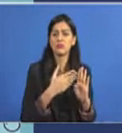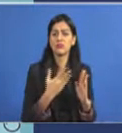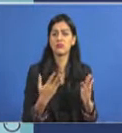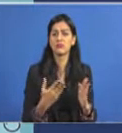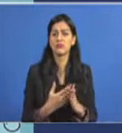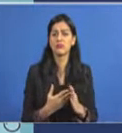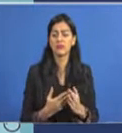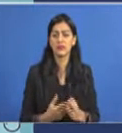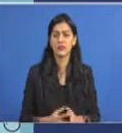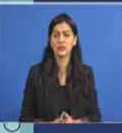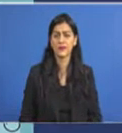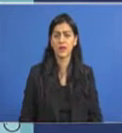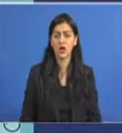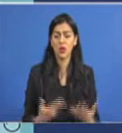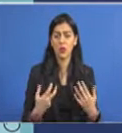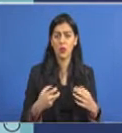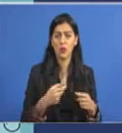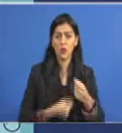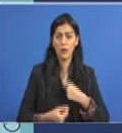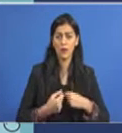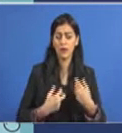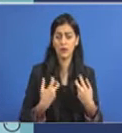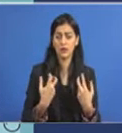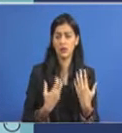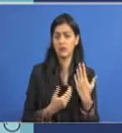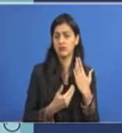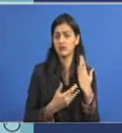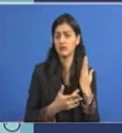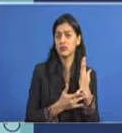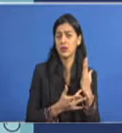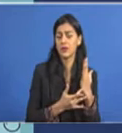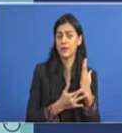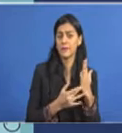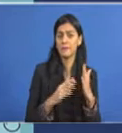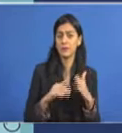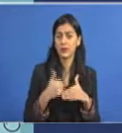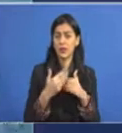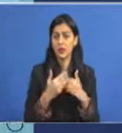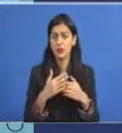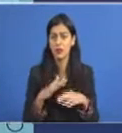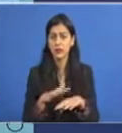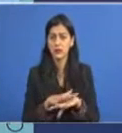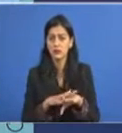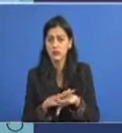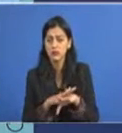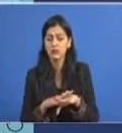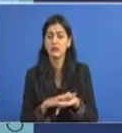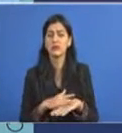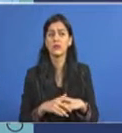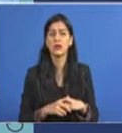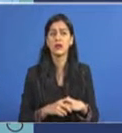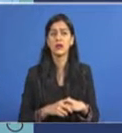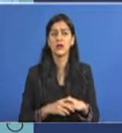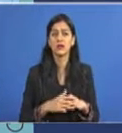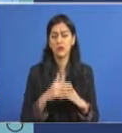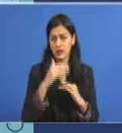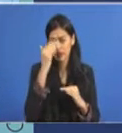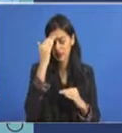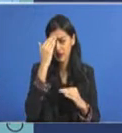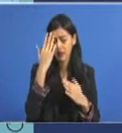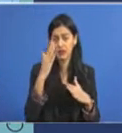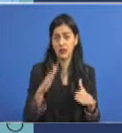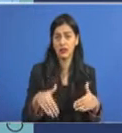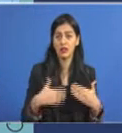dedicar en comercio electrónico. Después de eso, tener una preparación del contenido de lo que va a llevar, ¿sí?, en